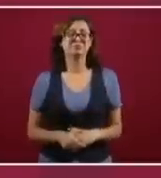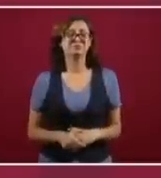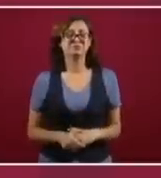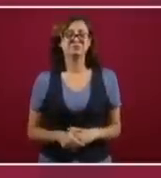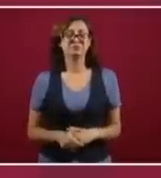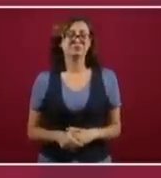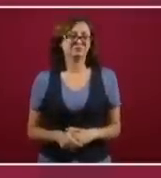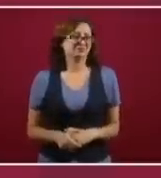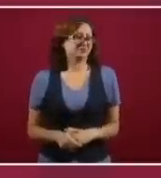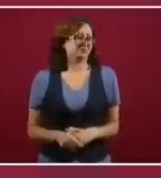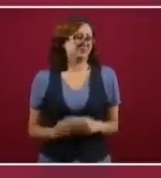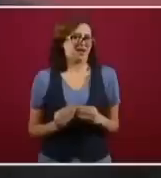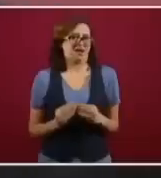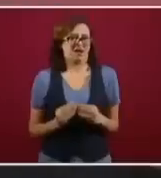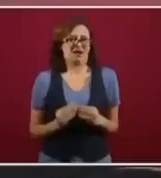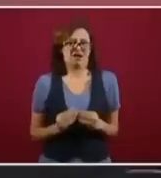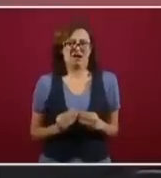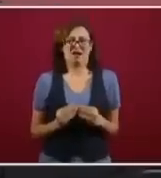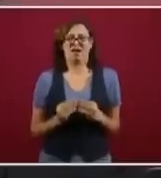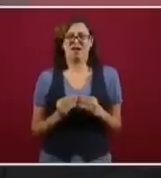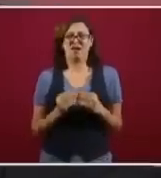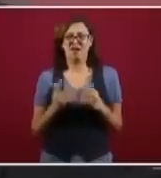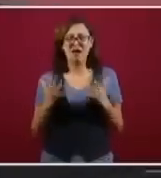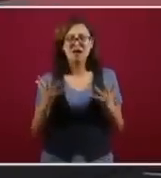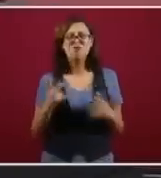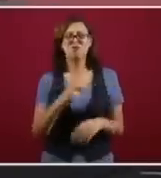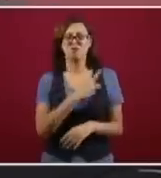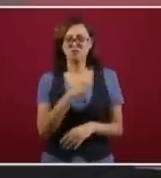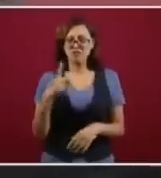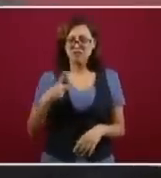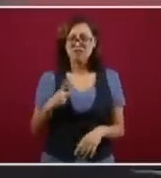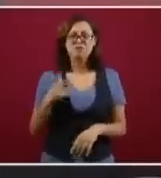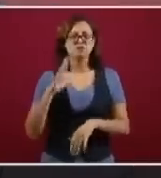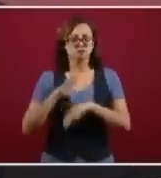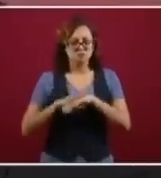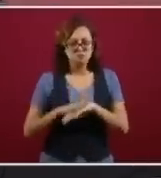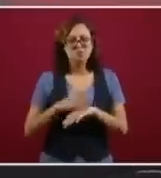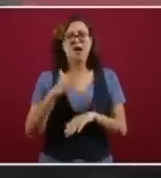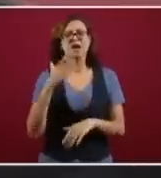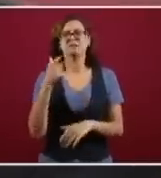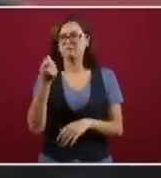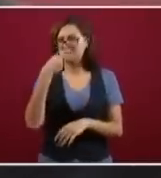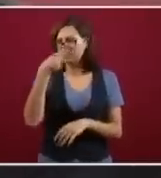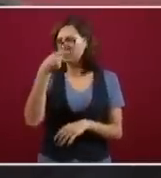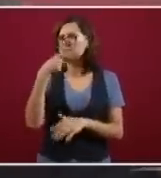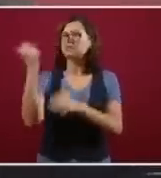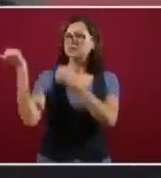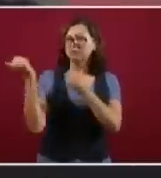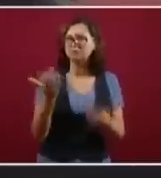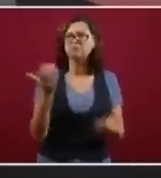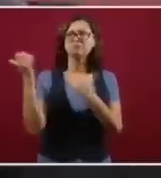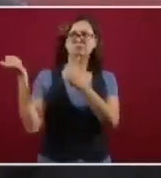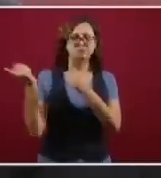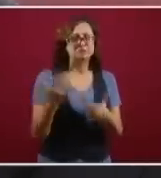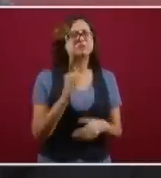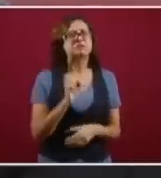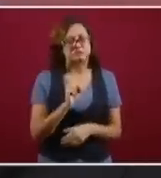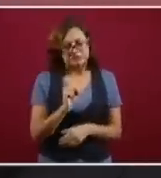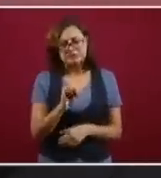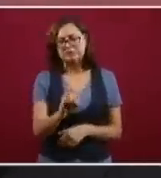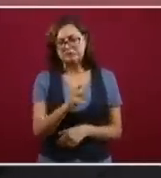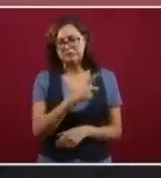Y desde luego tenemos que ir resolviendo sobre otros medicamentos, y yo espero